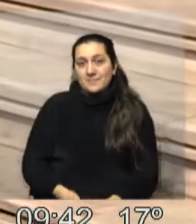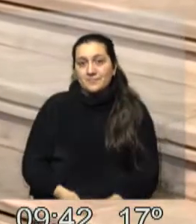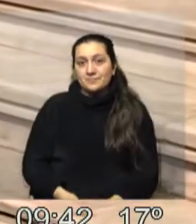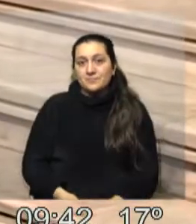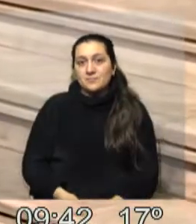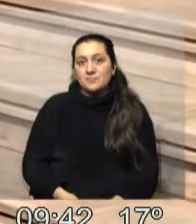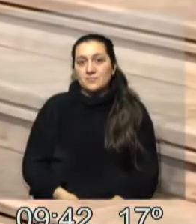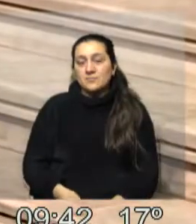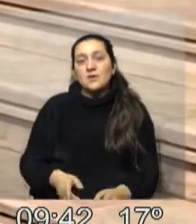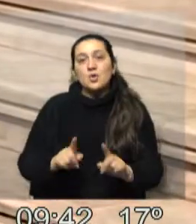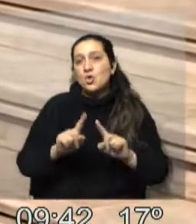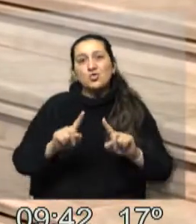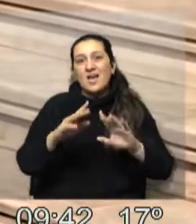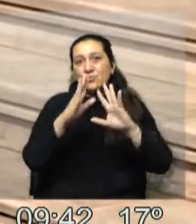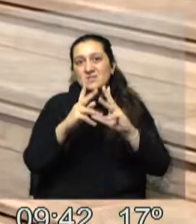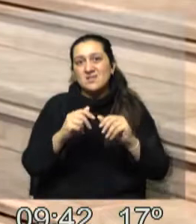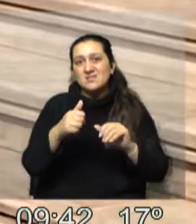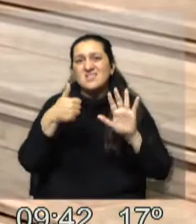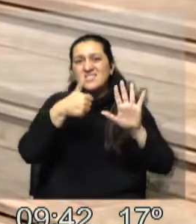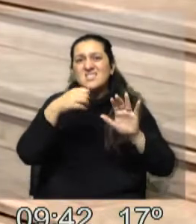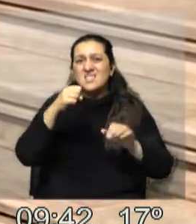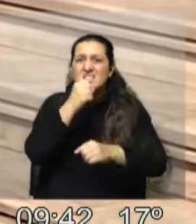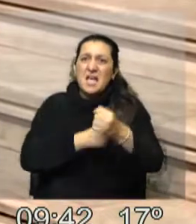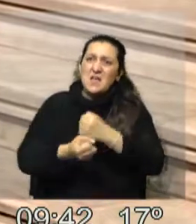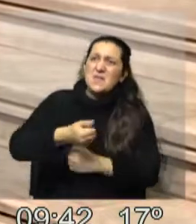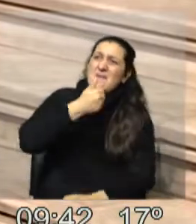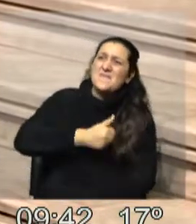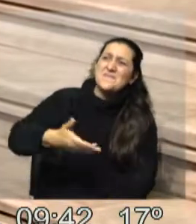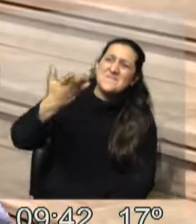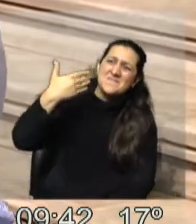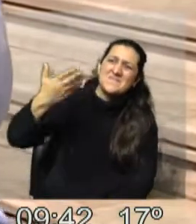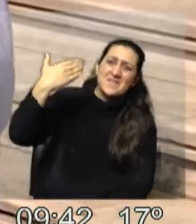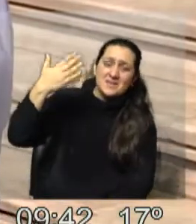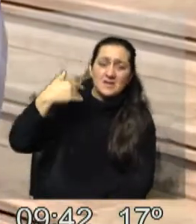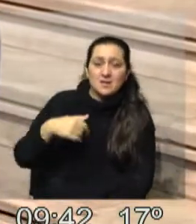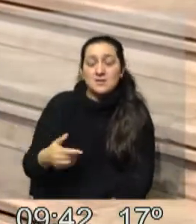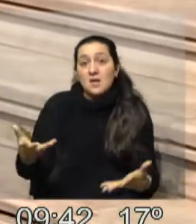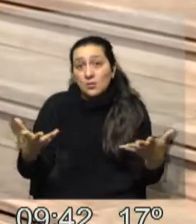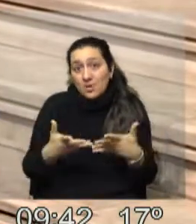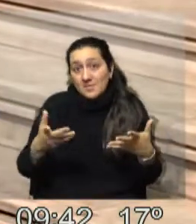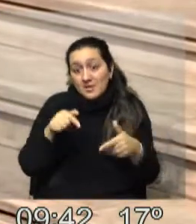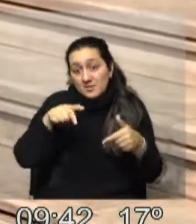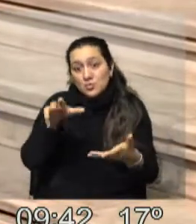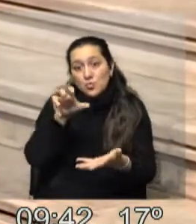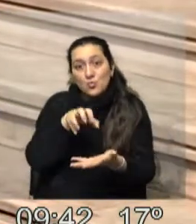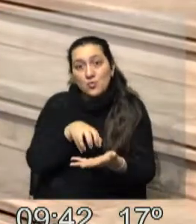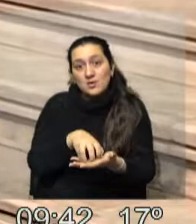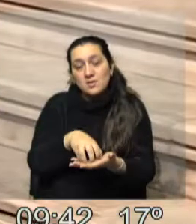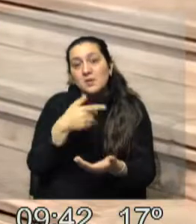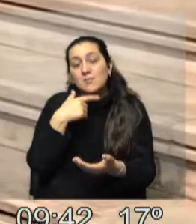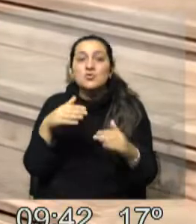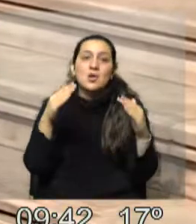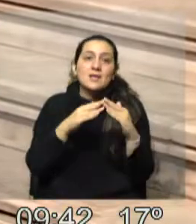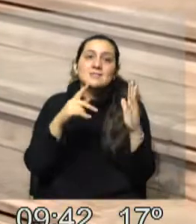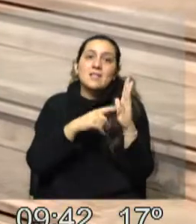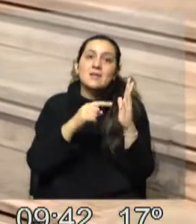está muy desactualizada, tiene 60 años de desactualización, y usualmente estos espacios, porque son en casas de alquiler